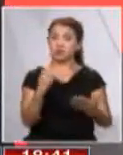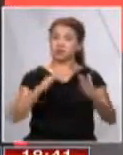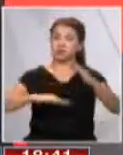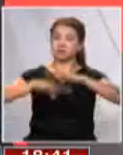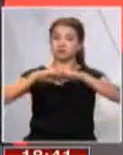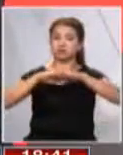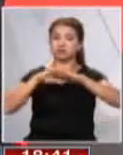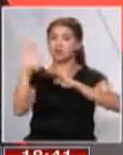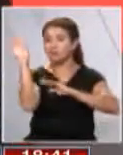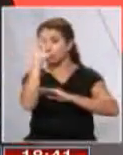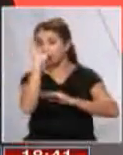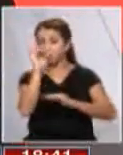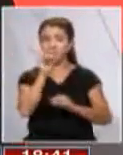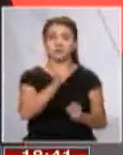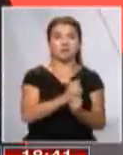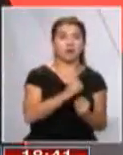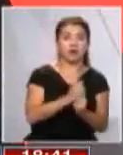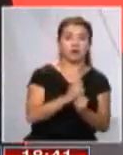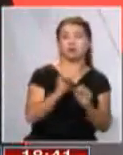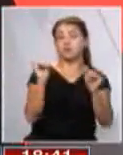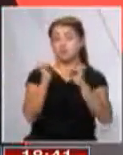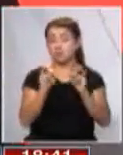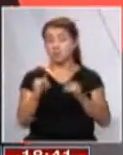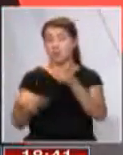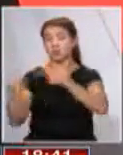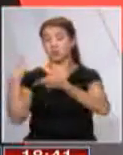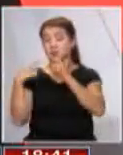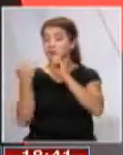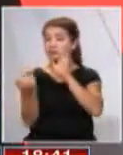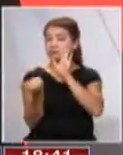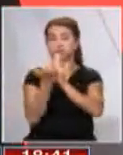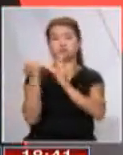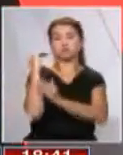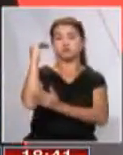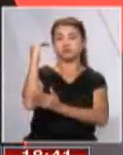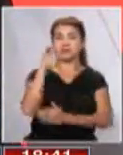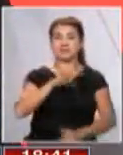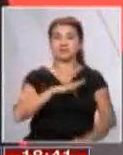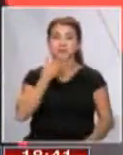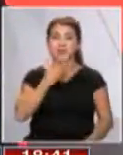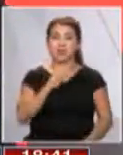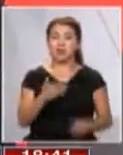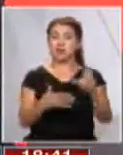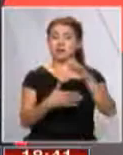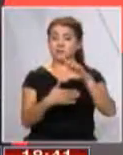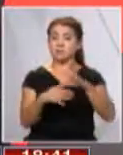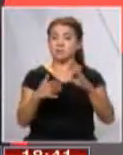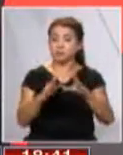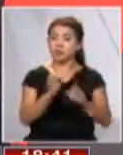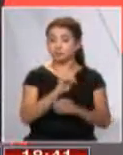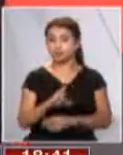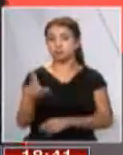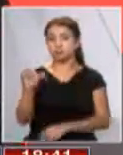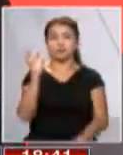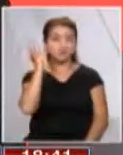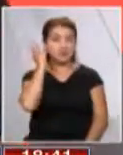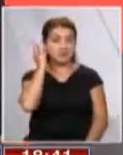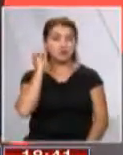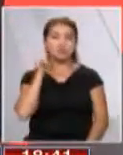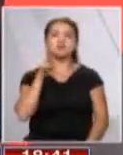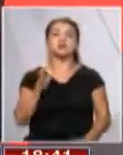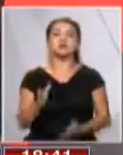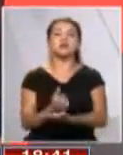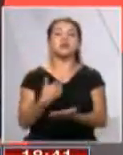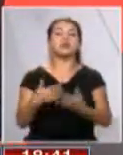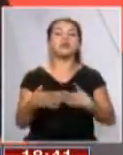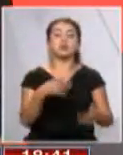buscando y trabajando en forma histórica se consideró que chile era el mejor país de latinoamérica para el emprendimiento femenino y eso se logró en el